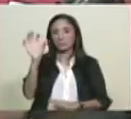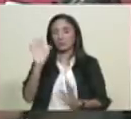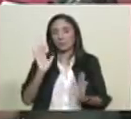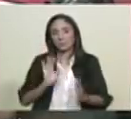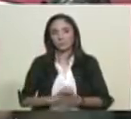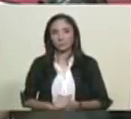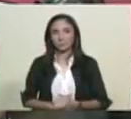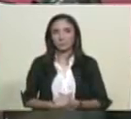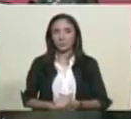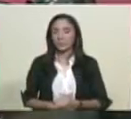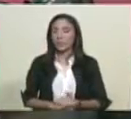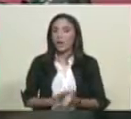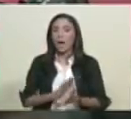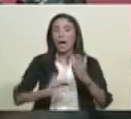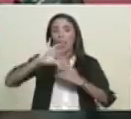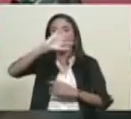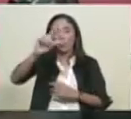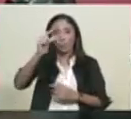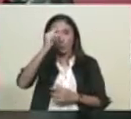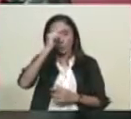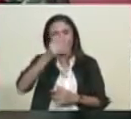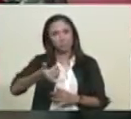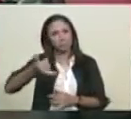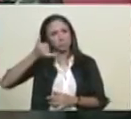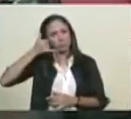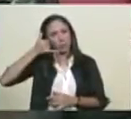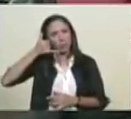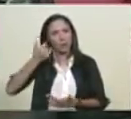Señor Julio Borges recibe una llamada desde Bogotá.